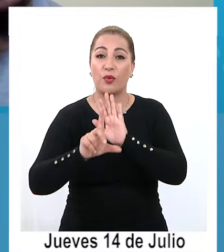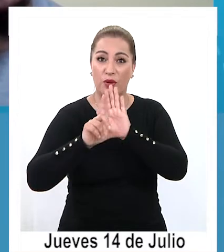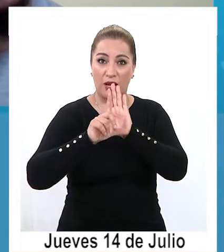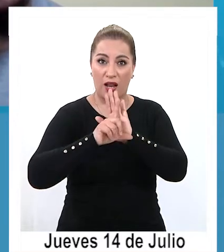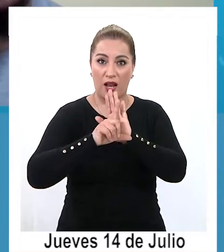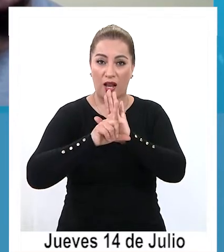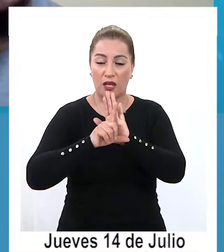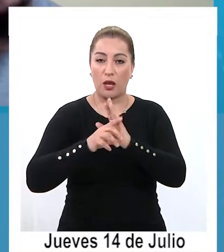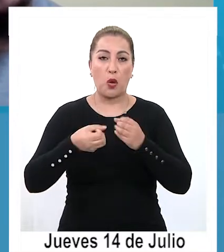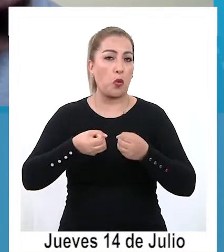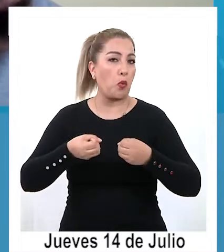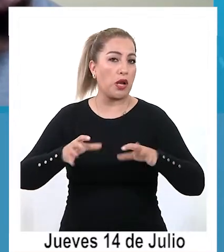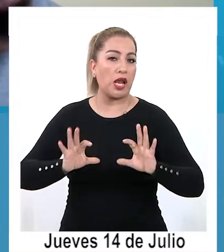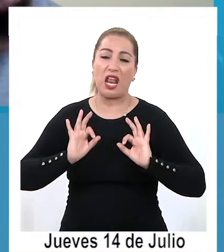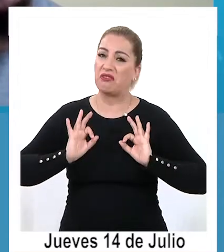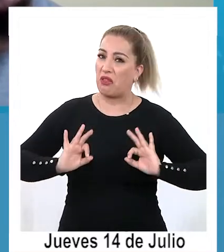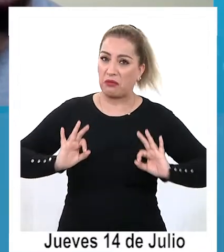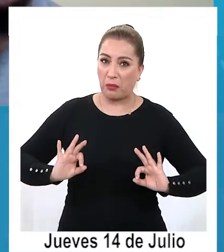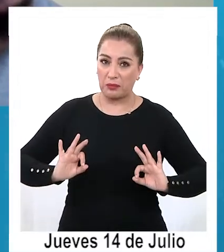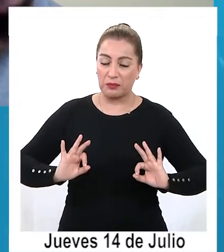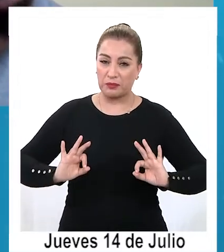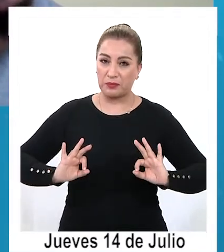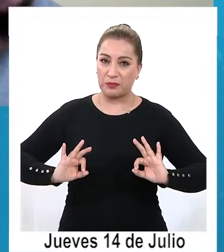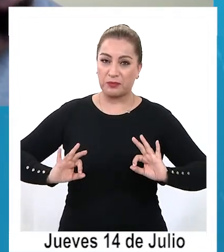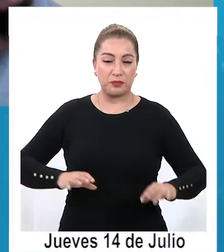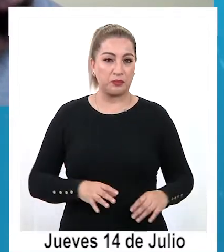legislación ordinaria o común.